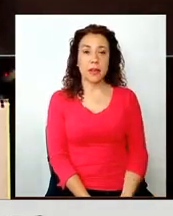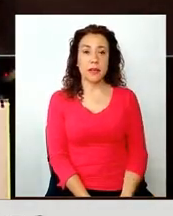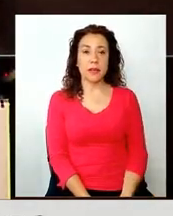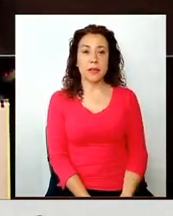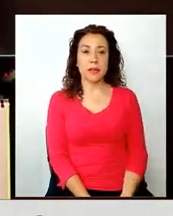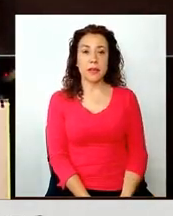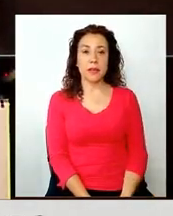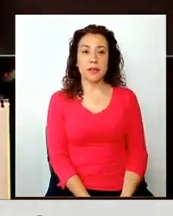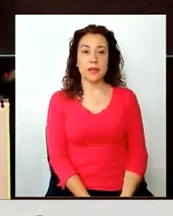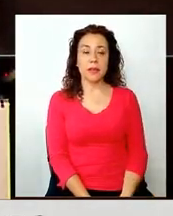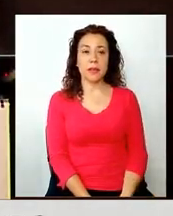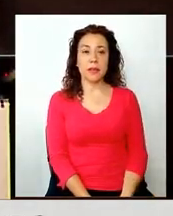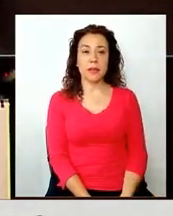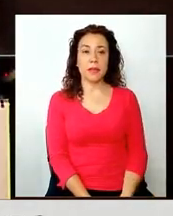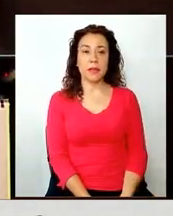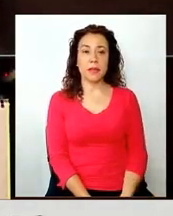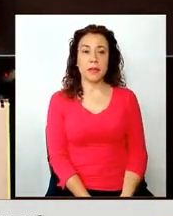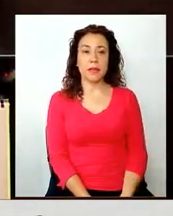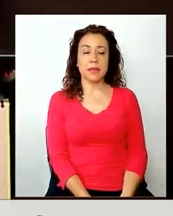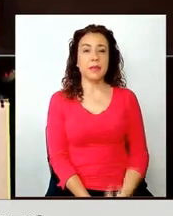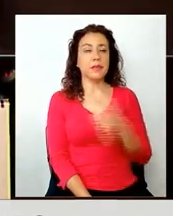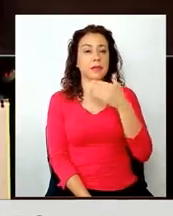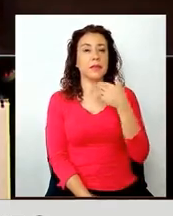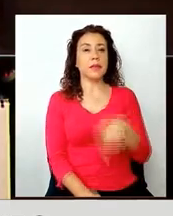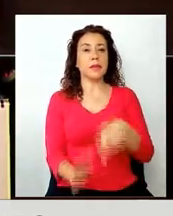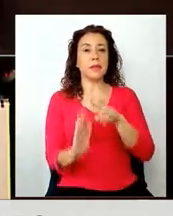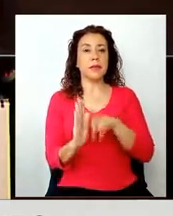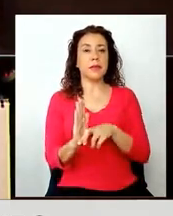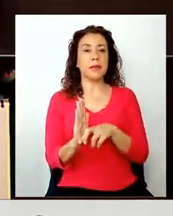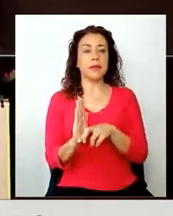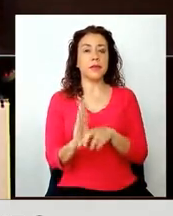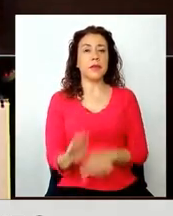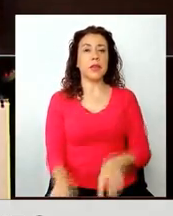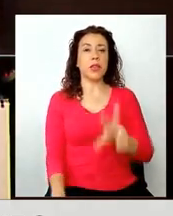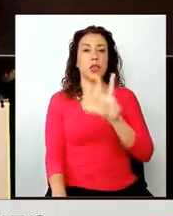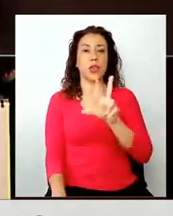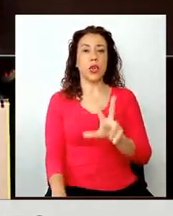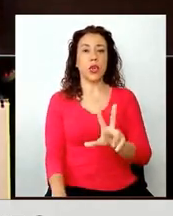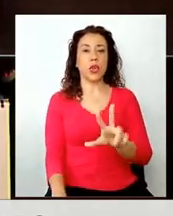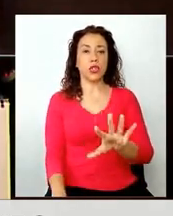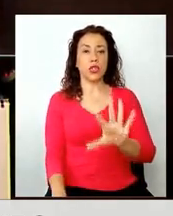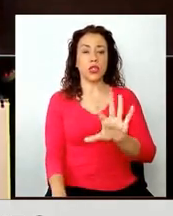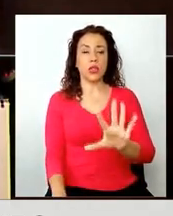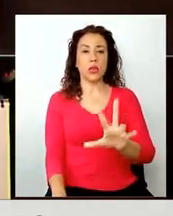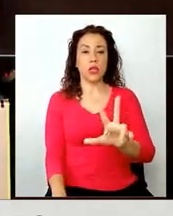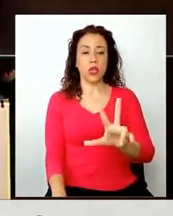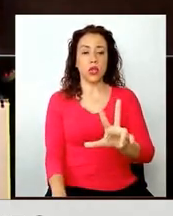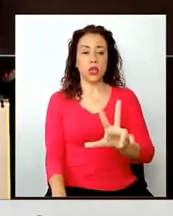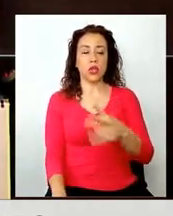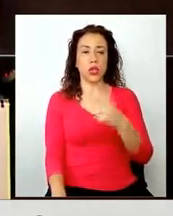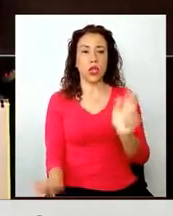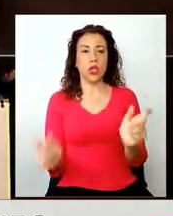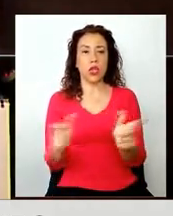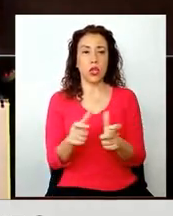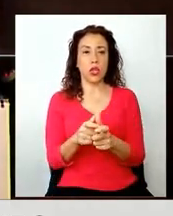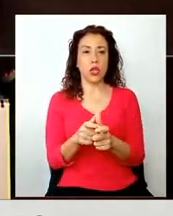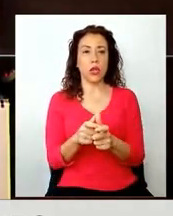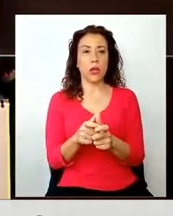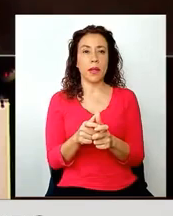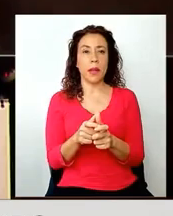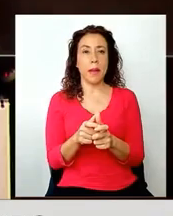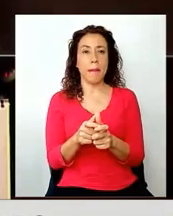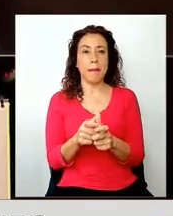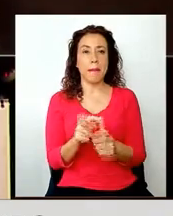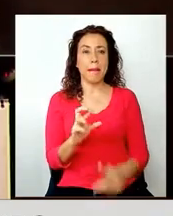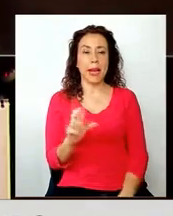a continuación corresponde tratar la resolución 858 priorizada por el comité del partido socialista